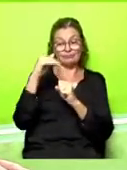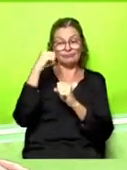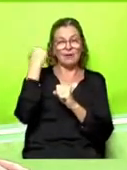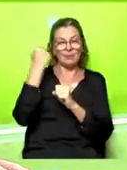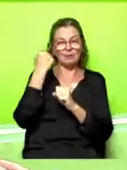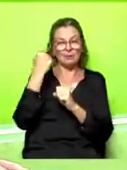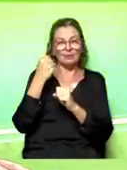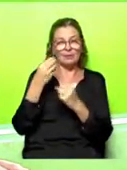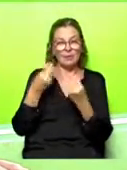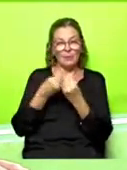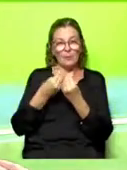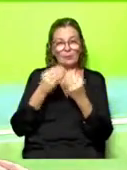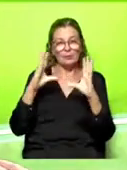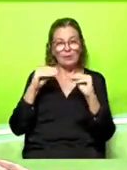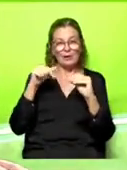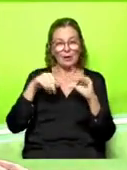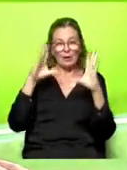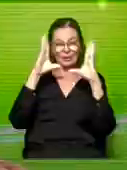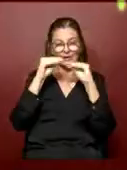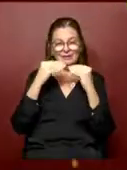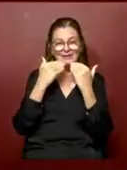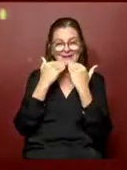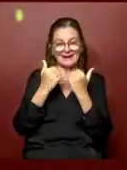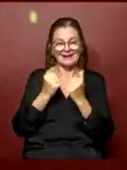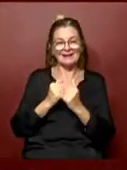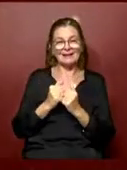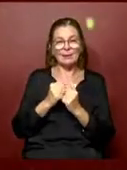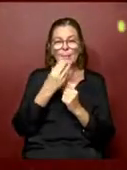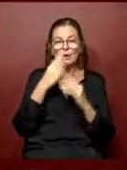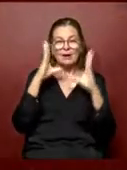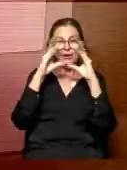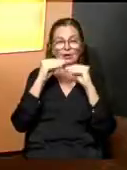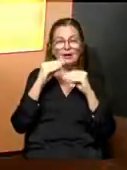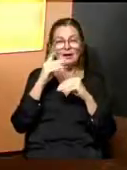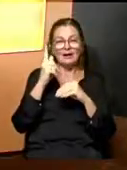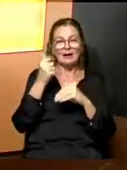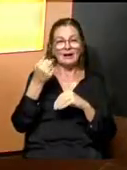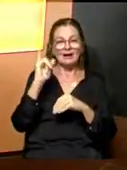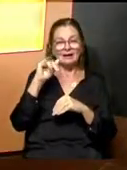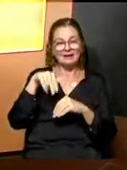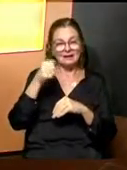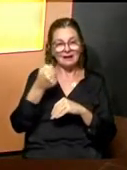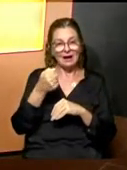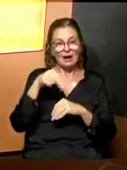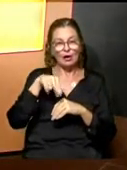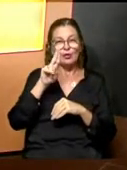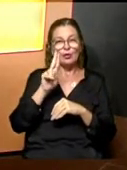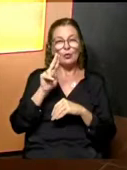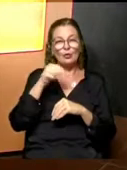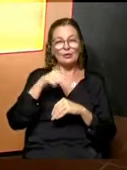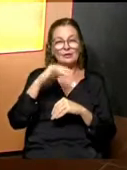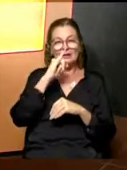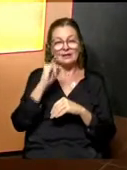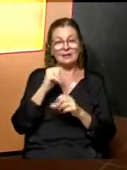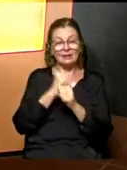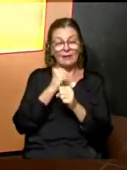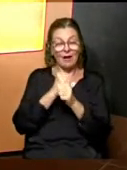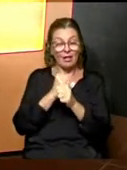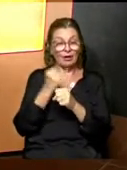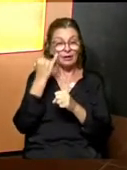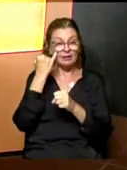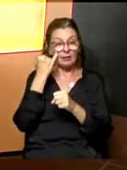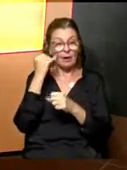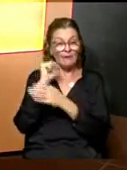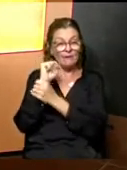parece que vamos a tener mucho de qué hablar hoy de noche. Gracias, Camilo. Buenas noches para Karina Núñez, que es trabajadora sexual y